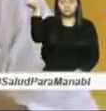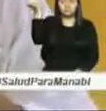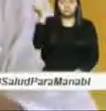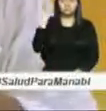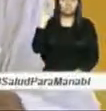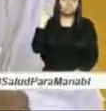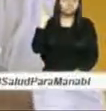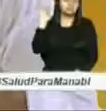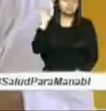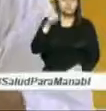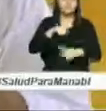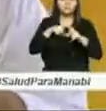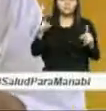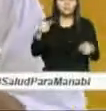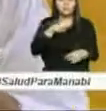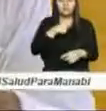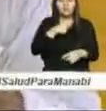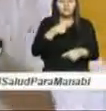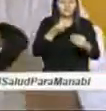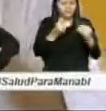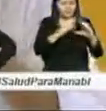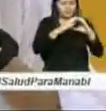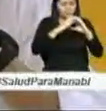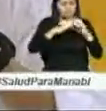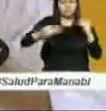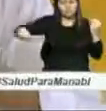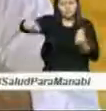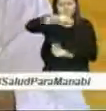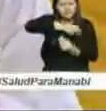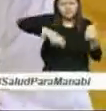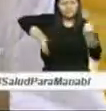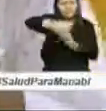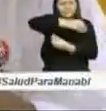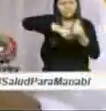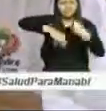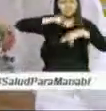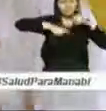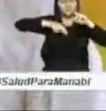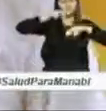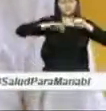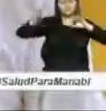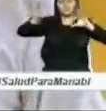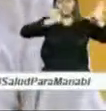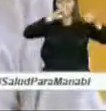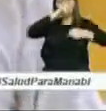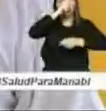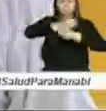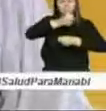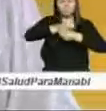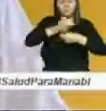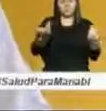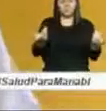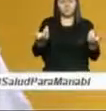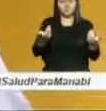más aún, en áreas como la construcción, que es tremendamente dinamizadora, generadora de empleo. Y el